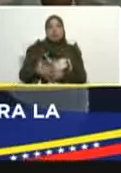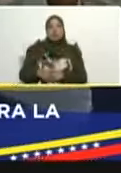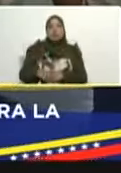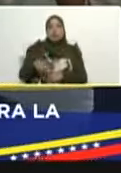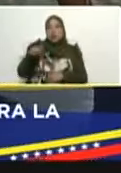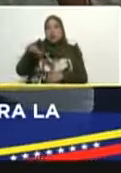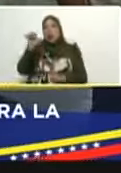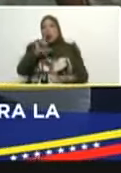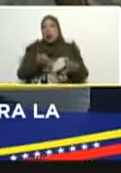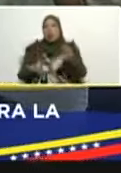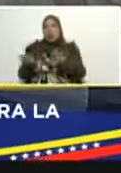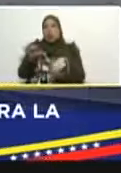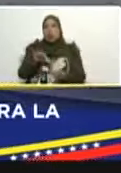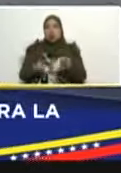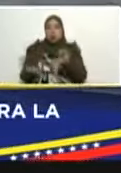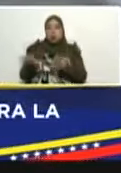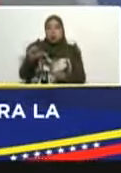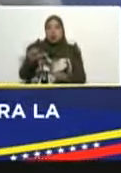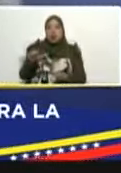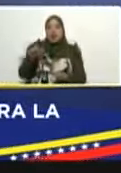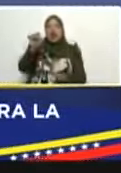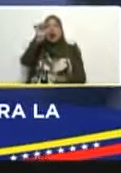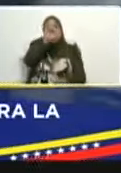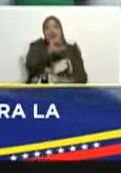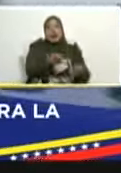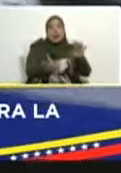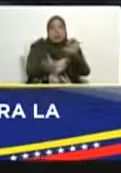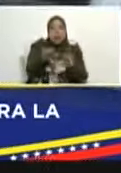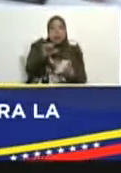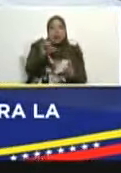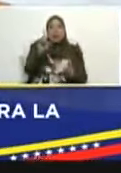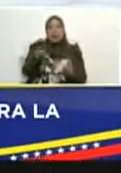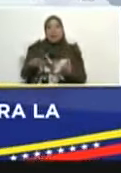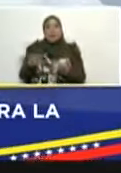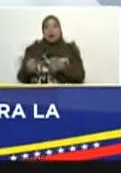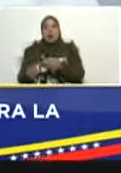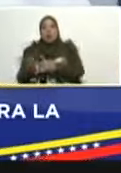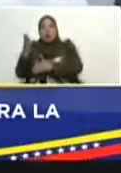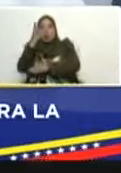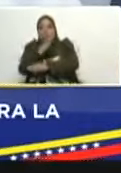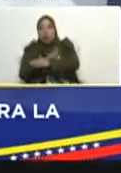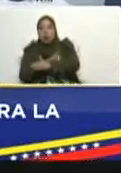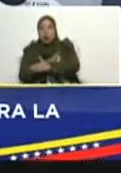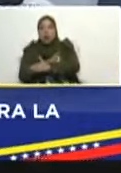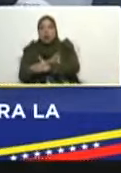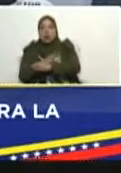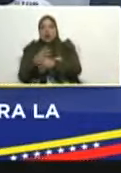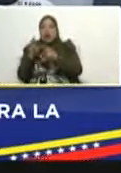de química y biología para las enseñanzas de la vida y la ciencia.